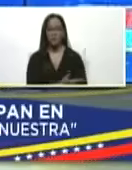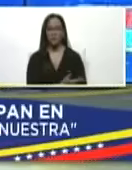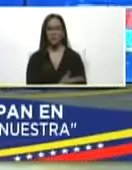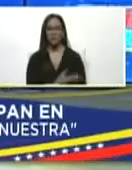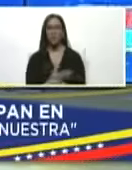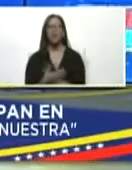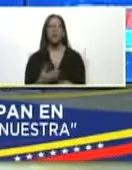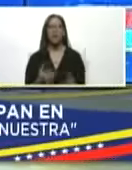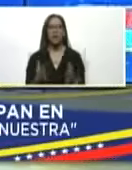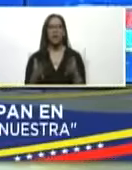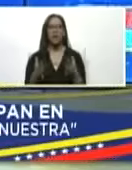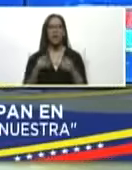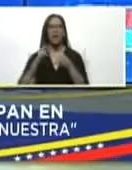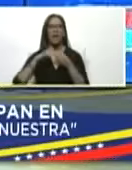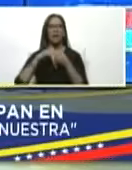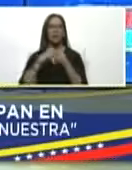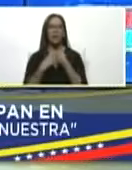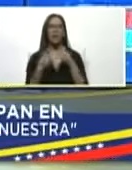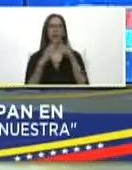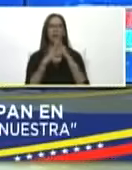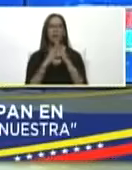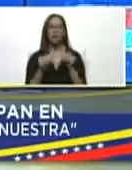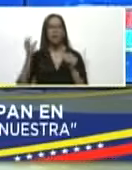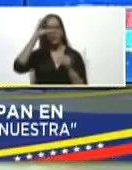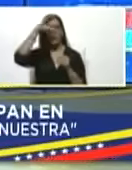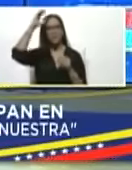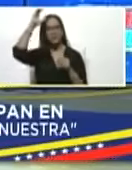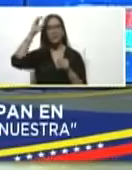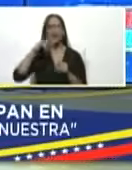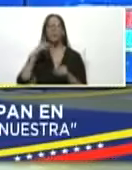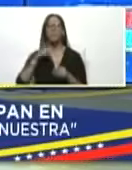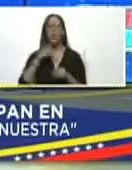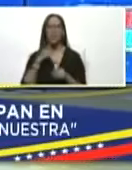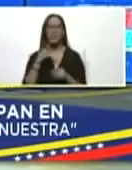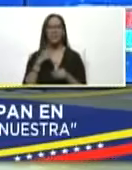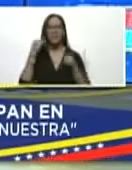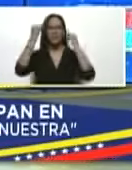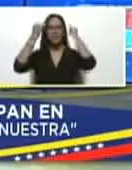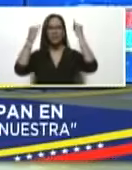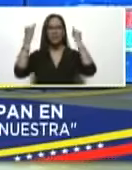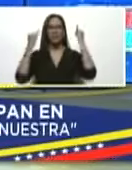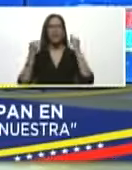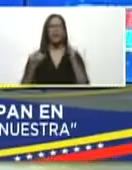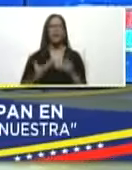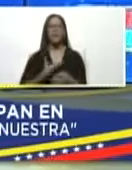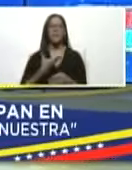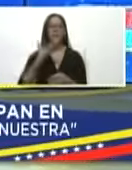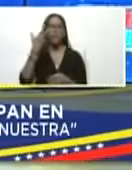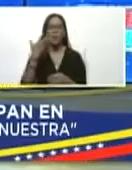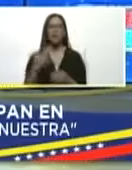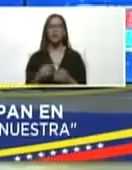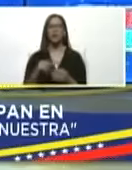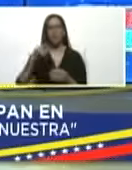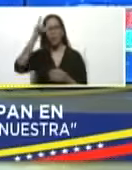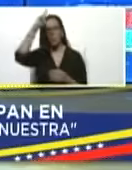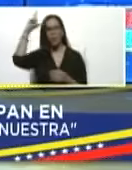logre articular toda la capacidad política, ideológica, espiritual,